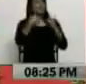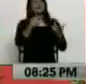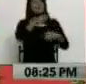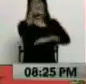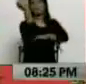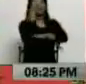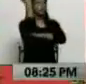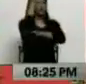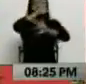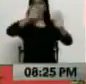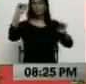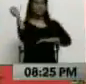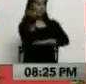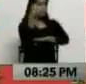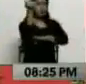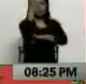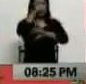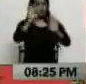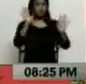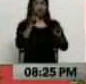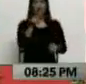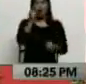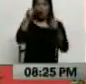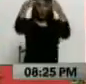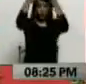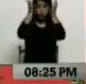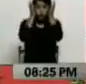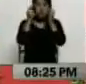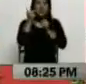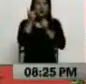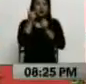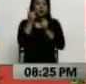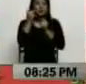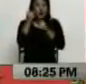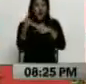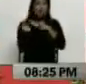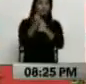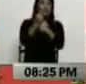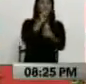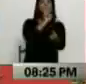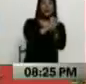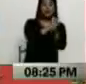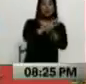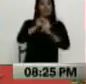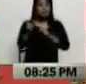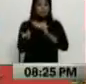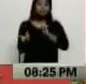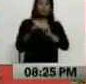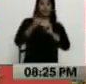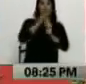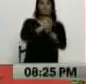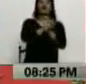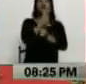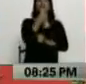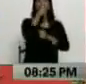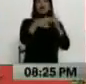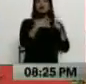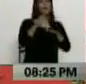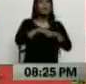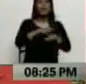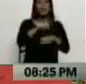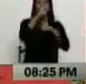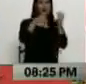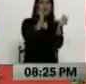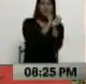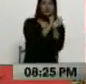fuera de serie en su época por ejemplo mohamad estuvo preso dos años porque se